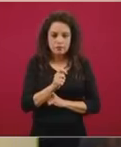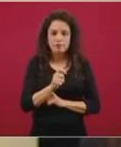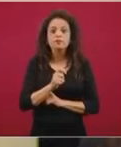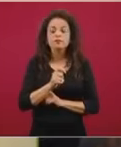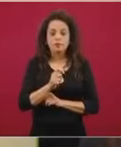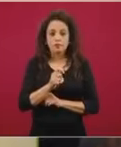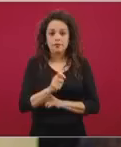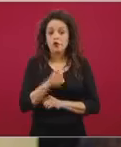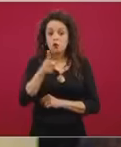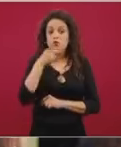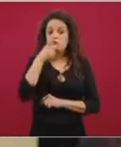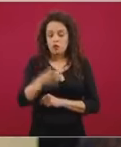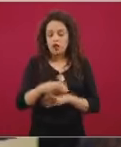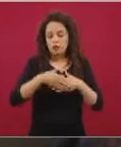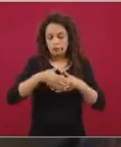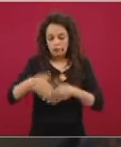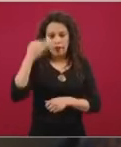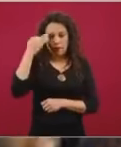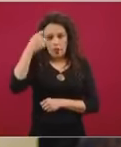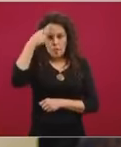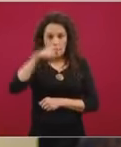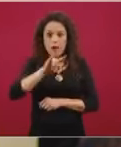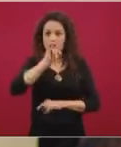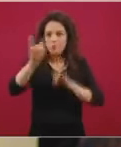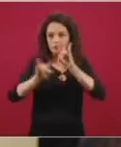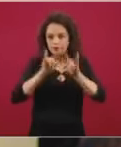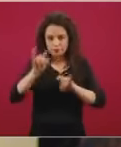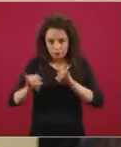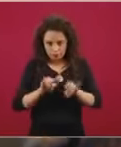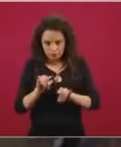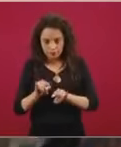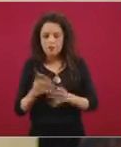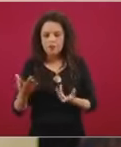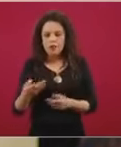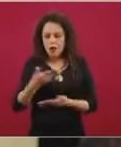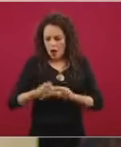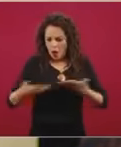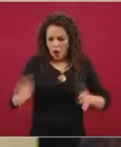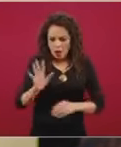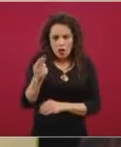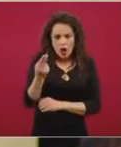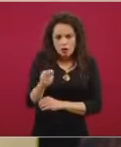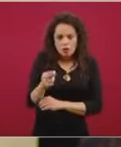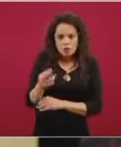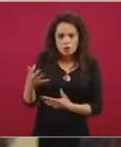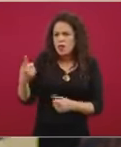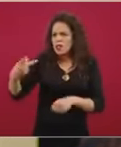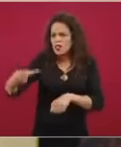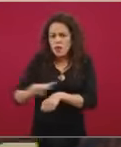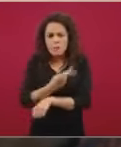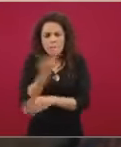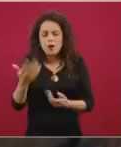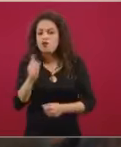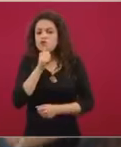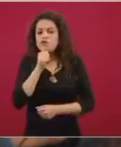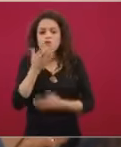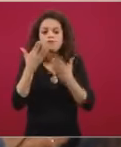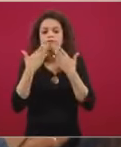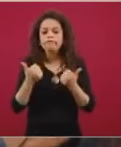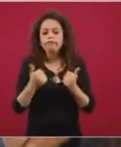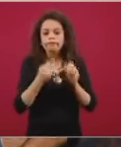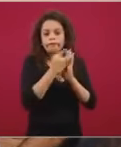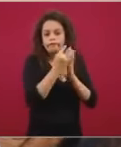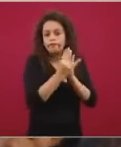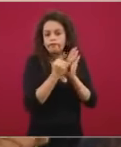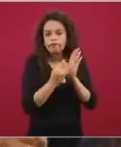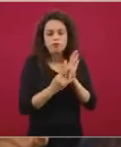etiquetados. Me dijo que no había negociación con esas empresas. ¿Qué está pasando ahí se vio lo de los quesos, ¿no? Que se fue